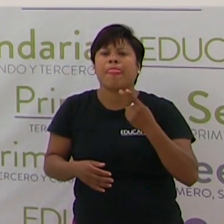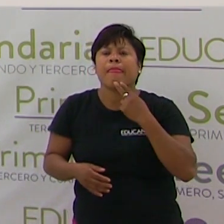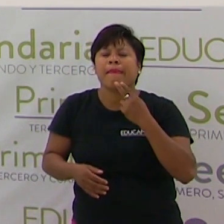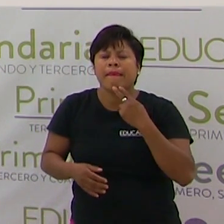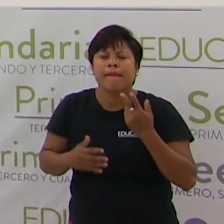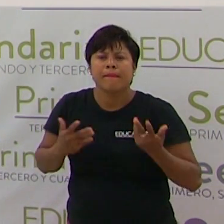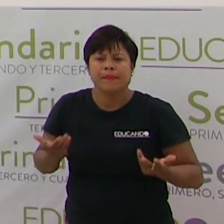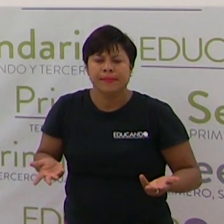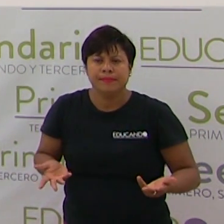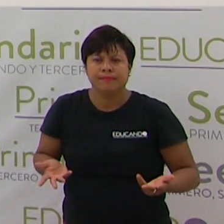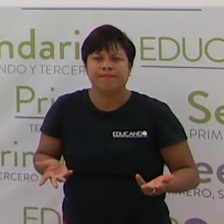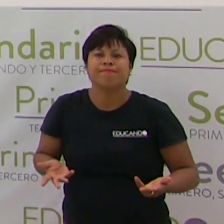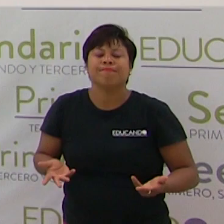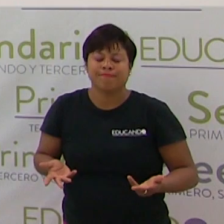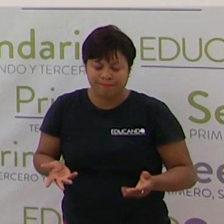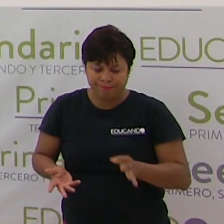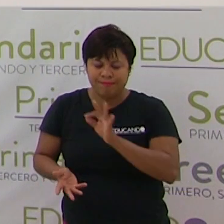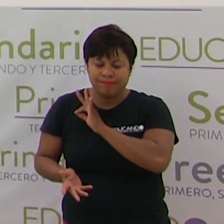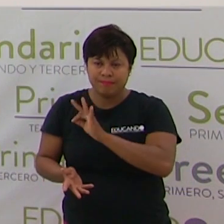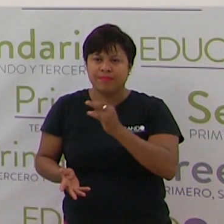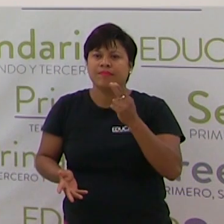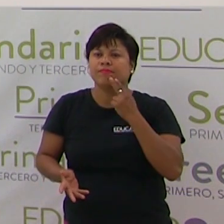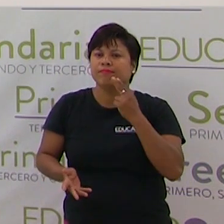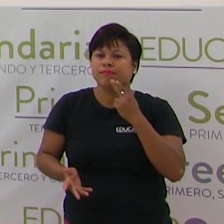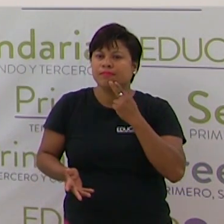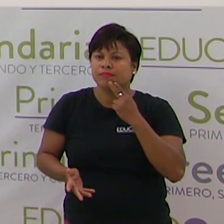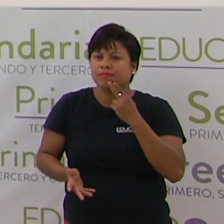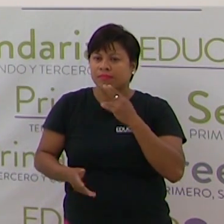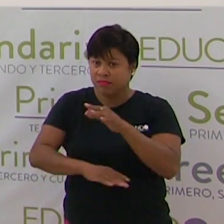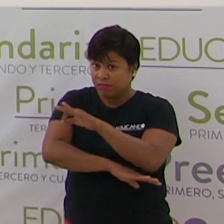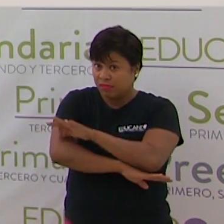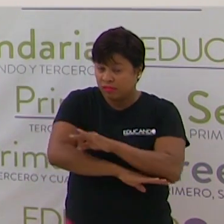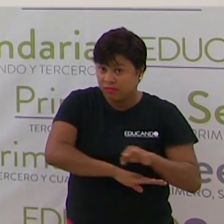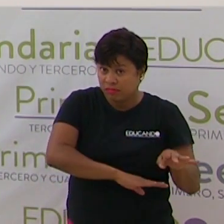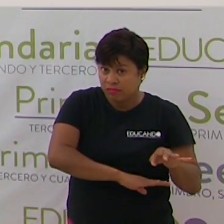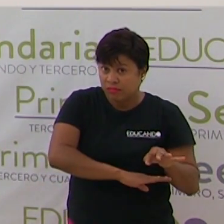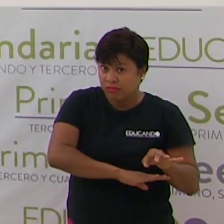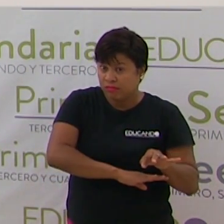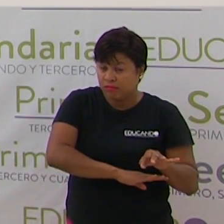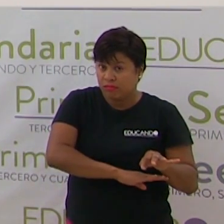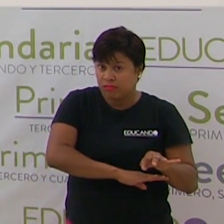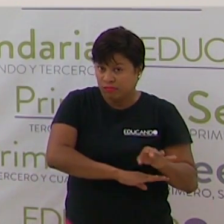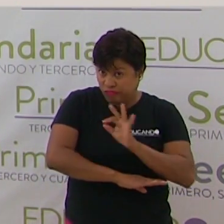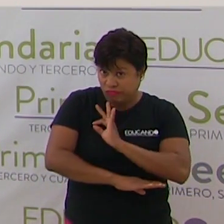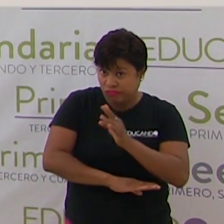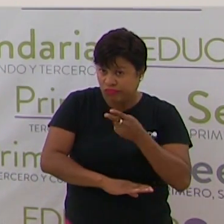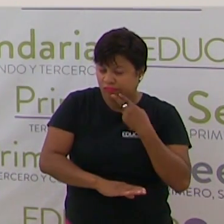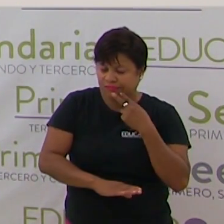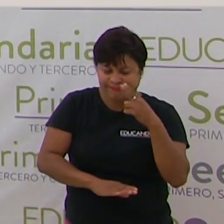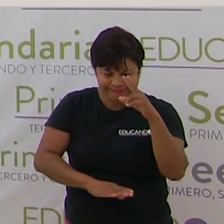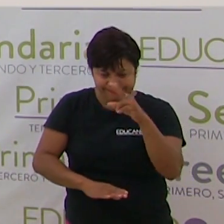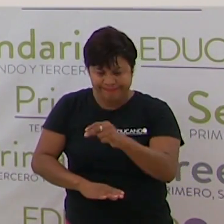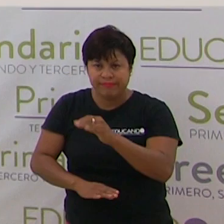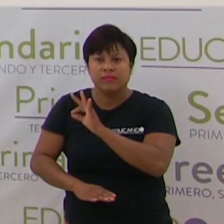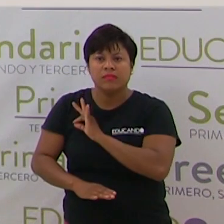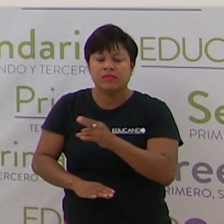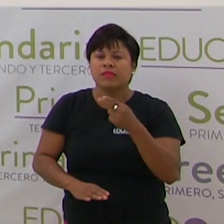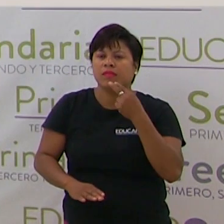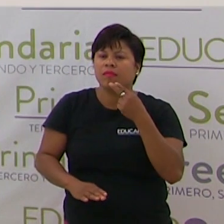utilizas? ¿Podríamos utilizar una regla? No, ¿verdad?